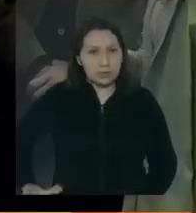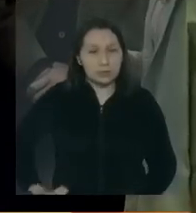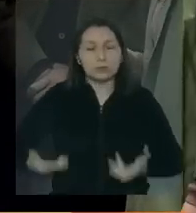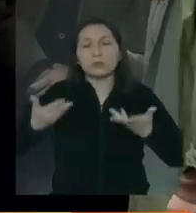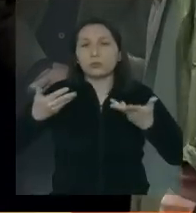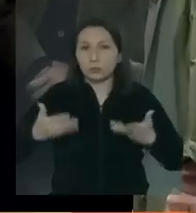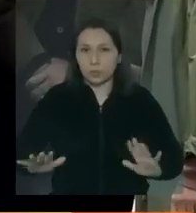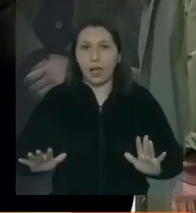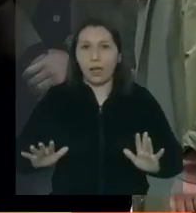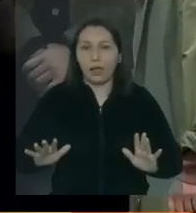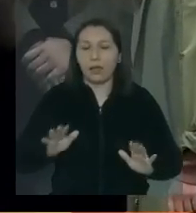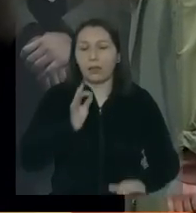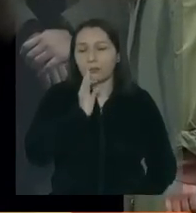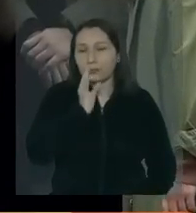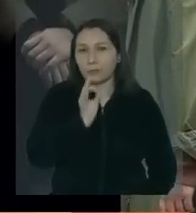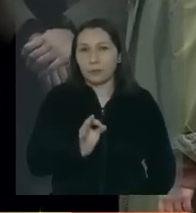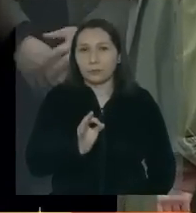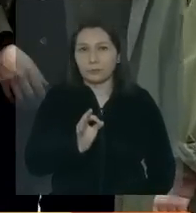este bono.